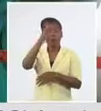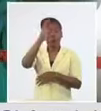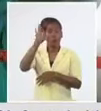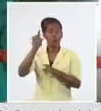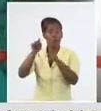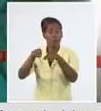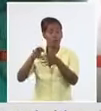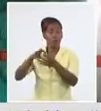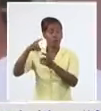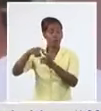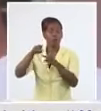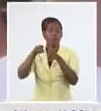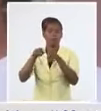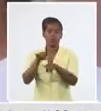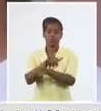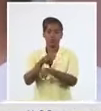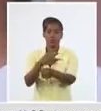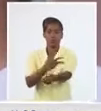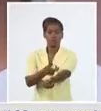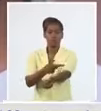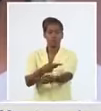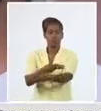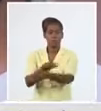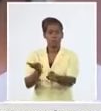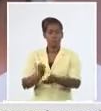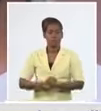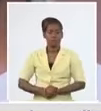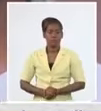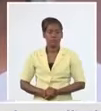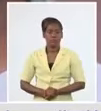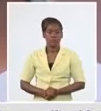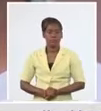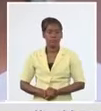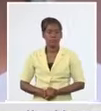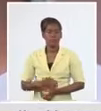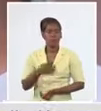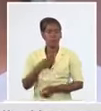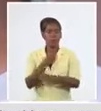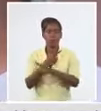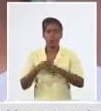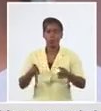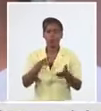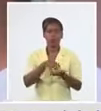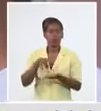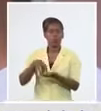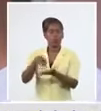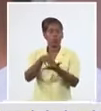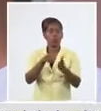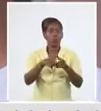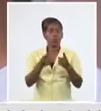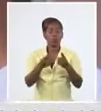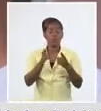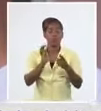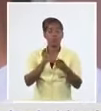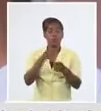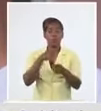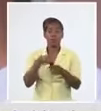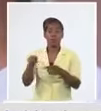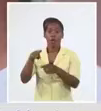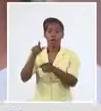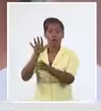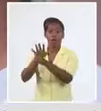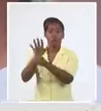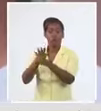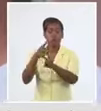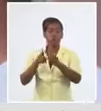Se han instalado alrededor de 236 servicios, ya que se han abierto hospitales y centros de aislamiento, hospitales de campaña en